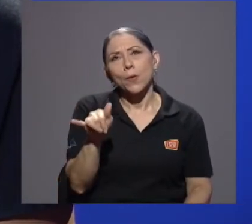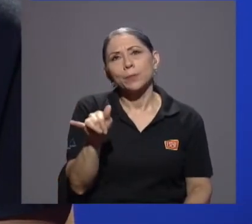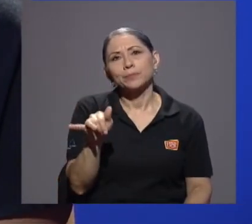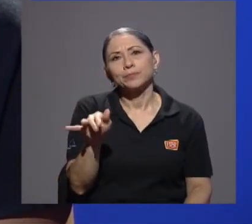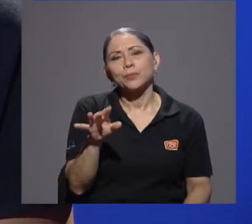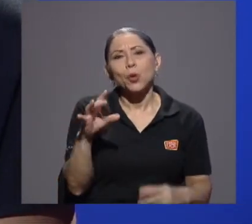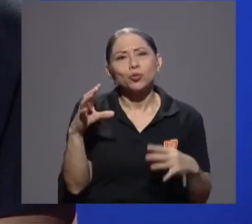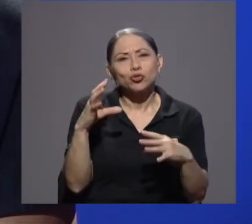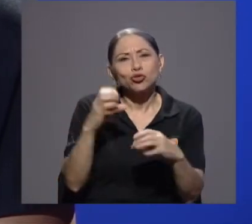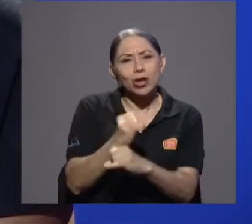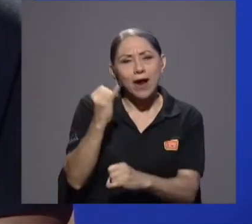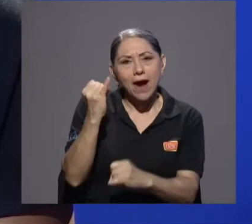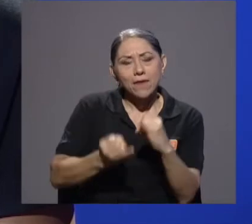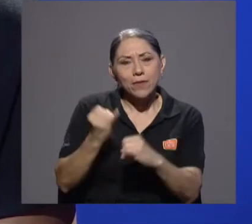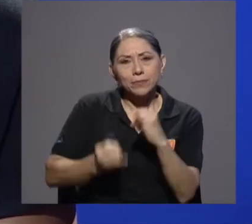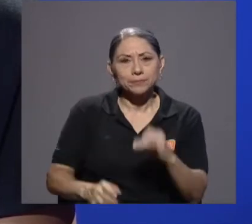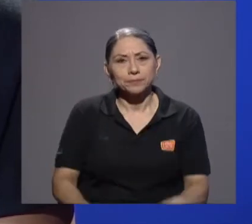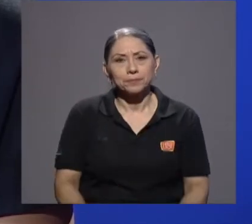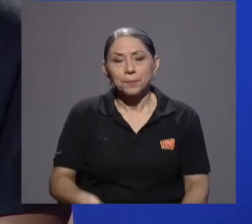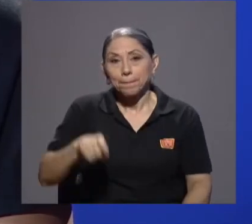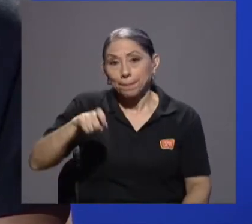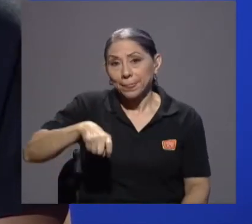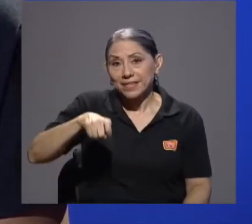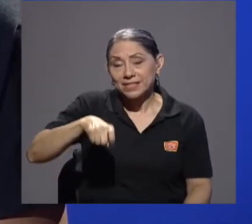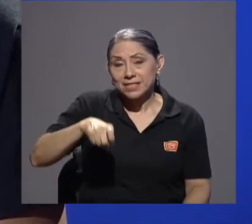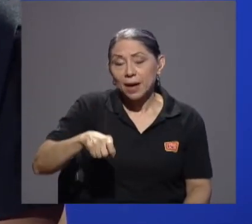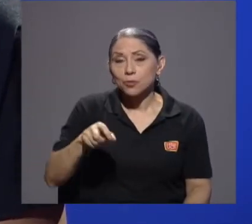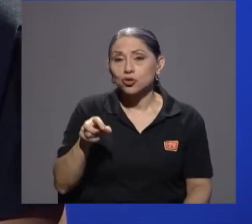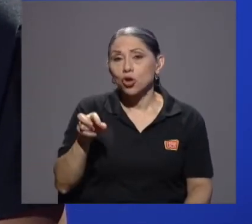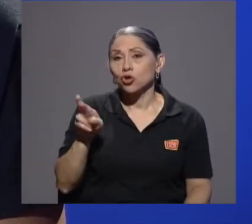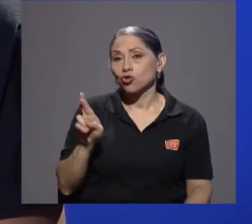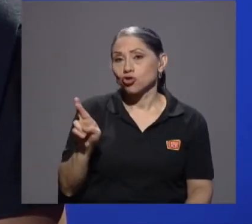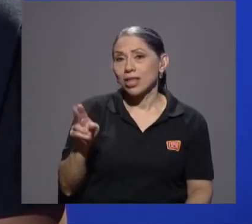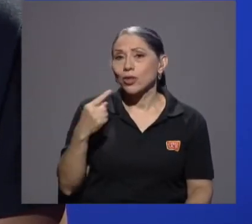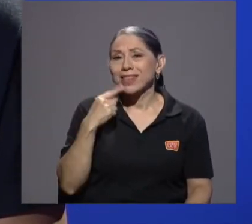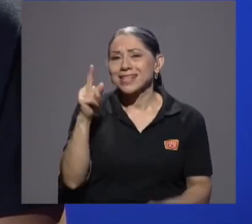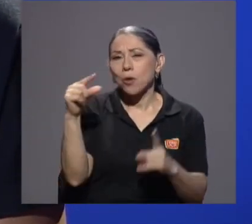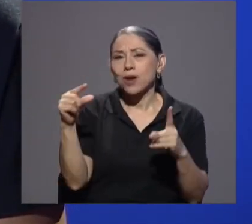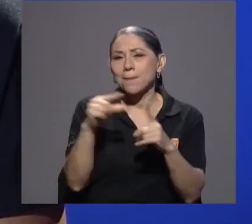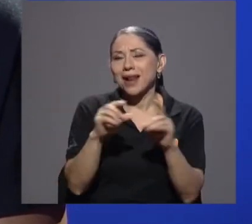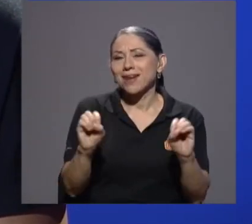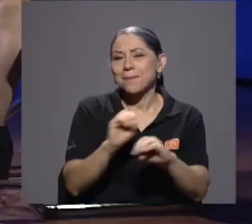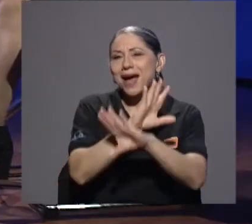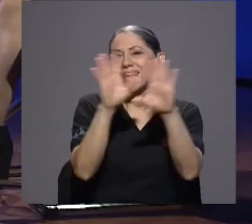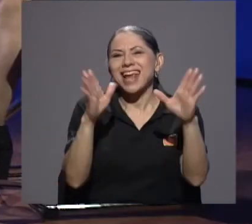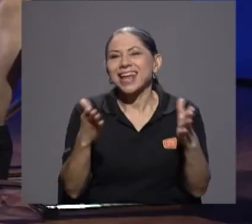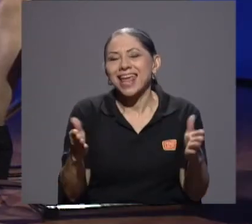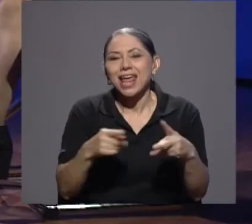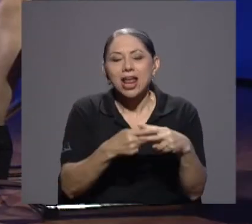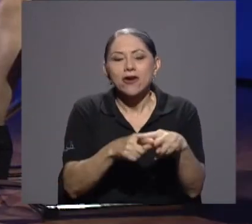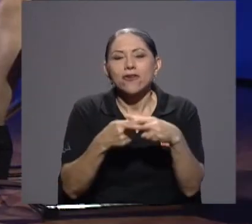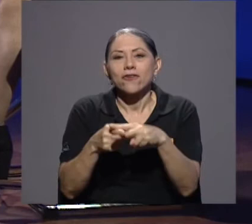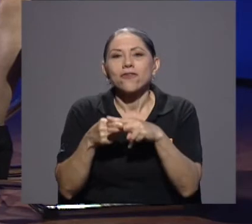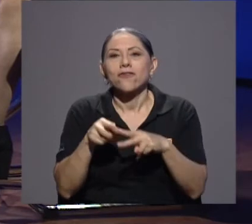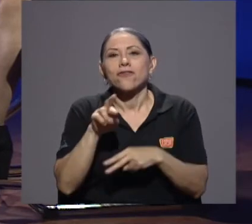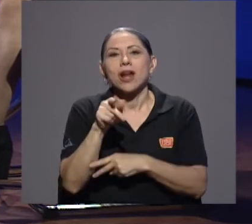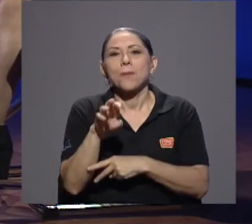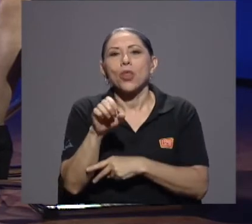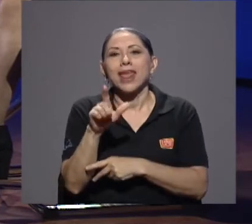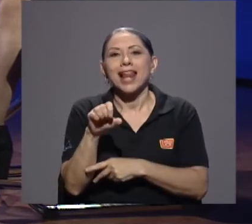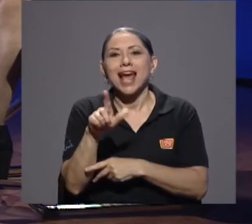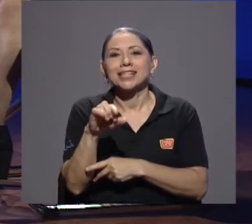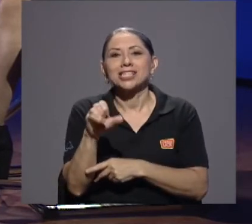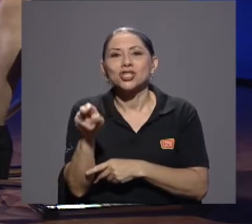a modo de cierre unas conclusiones. Necesitamos, don Rosendo decía una palabra mágica de remodelación, don Germán decía una palabra mágica